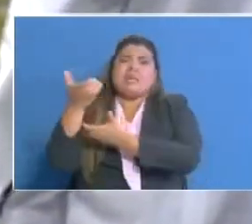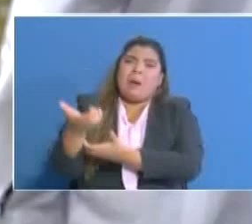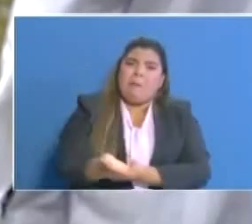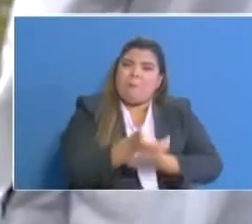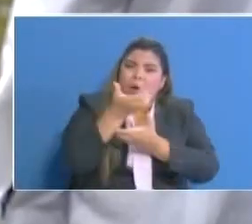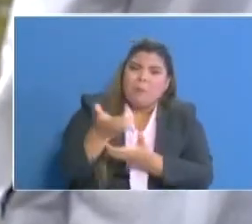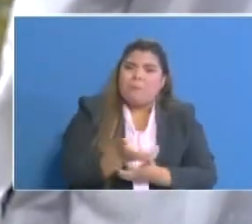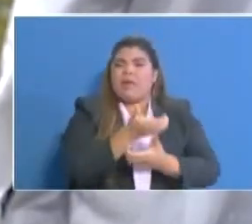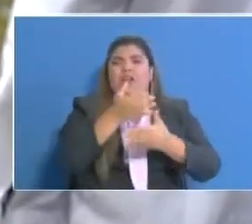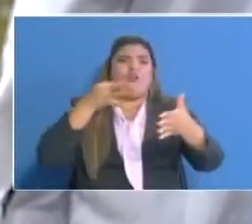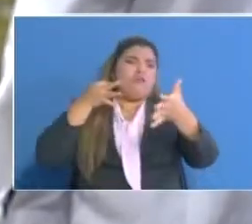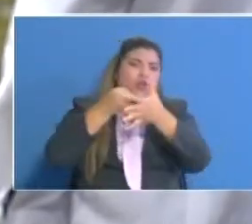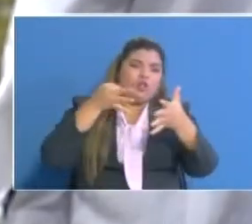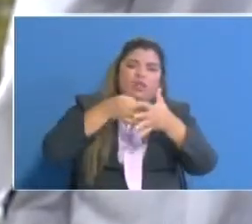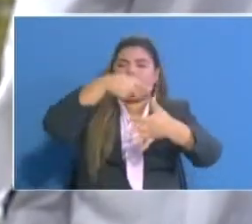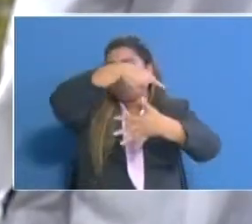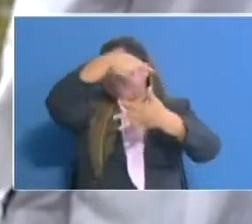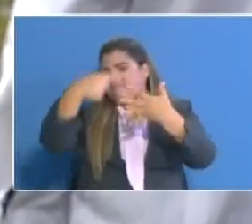Fuerza pública.